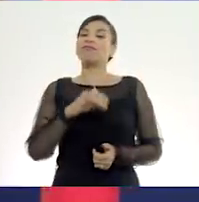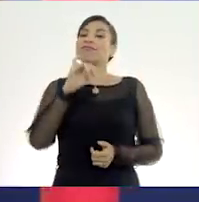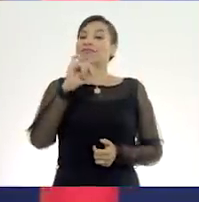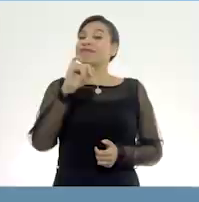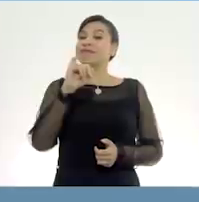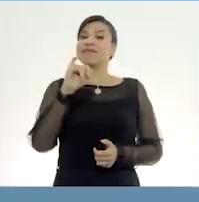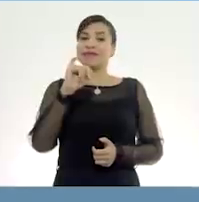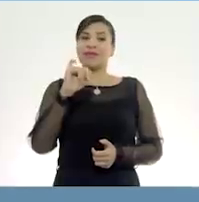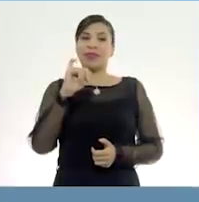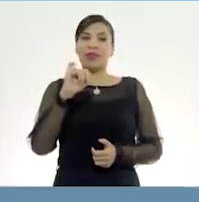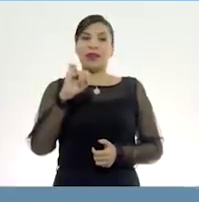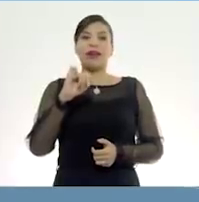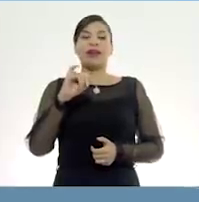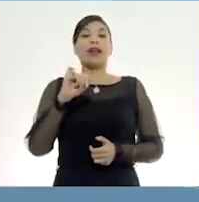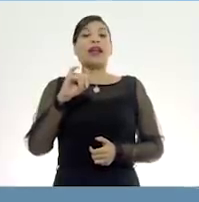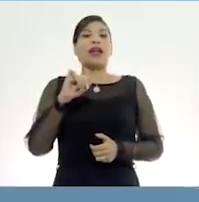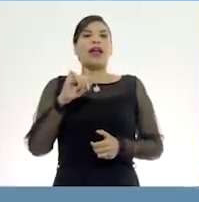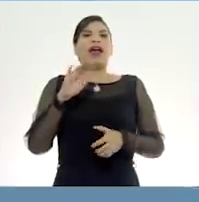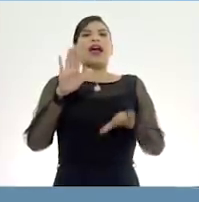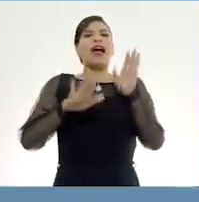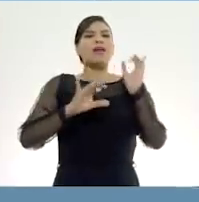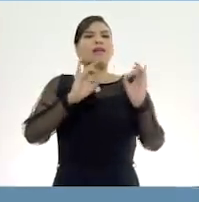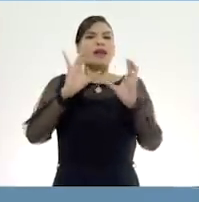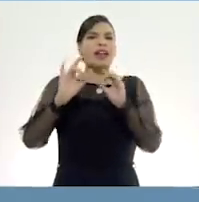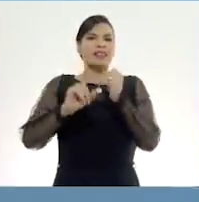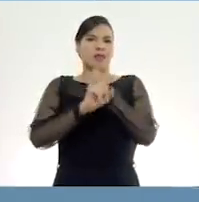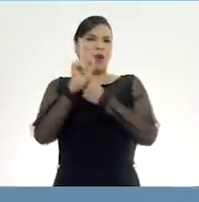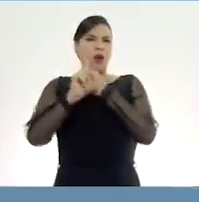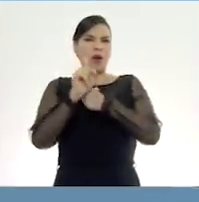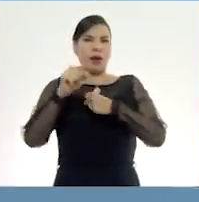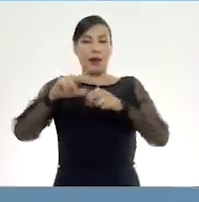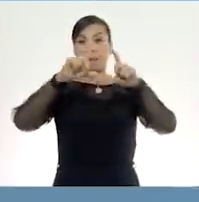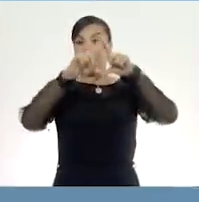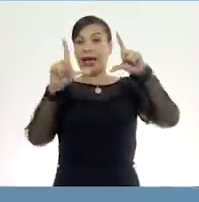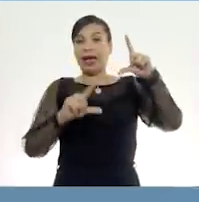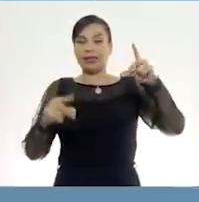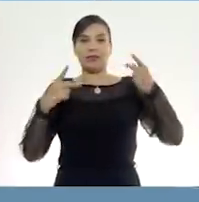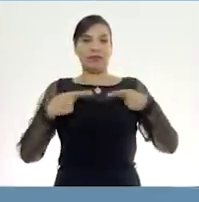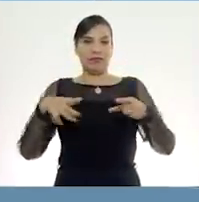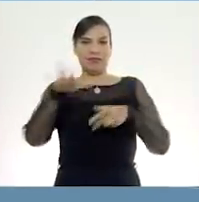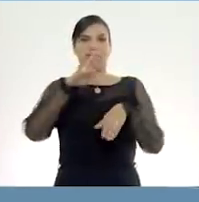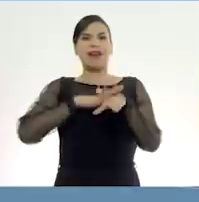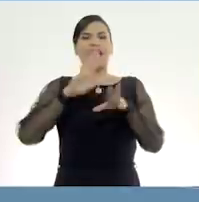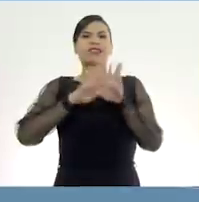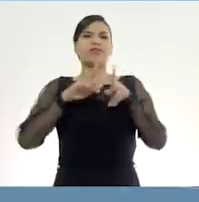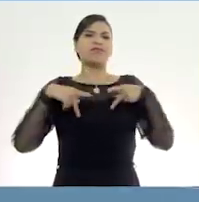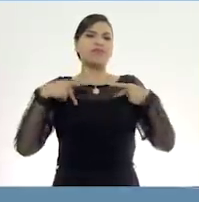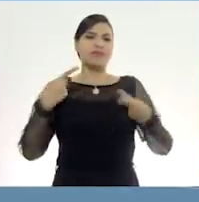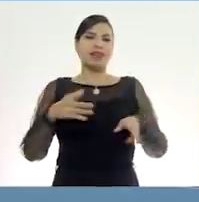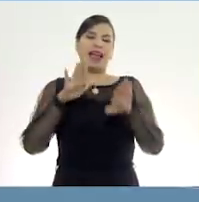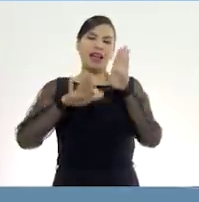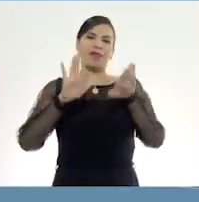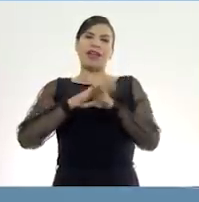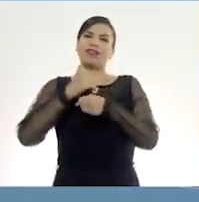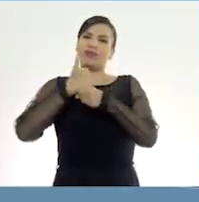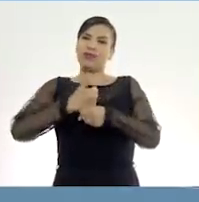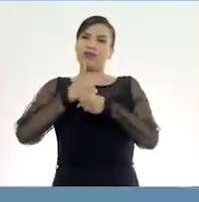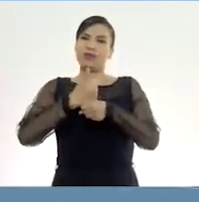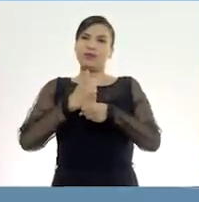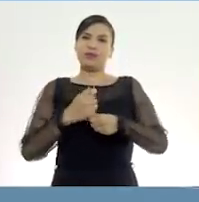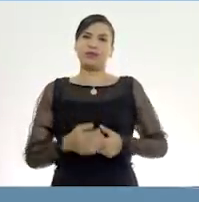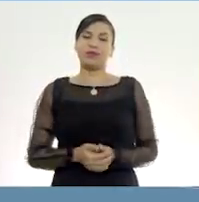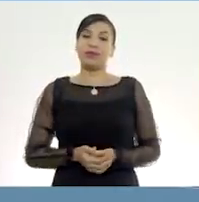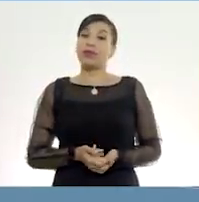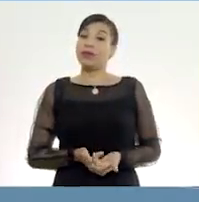es. Usualmente, cuando existen estos tipos de problemas en un país, la población más vulnerable es la que sale más perjudicada.